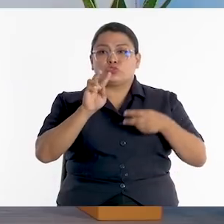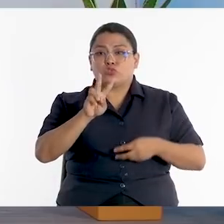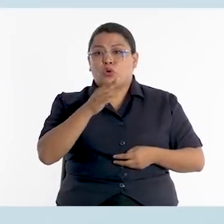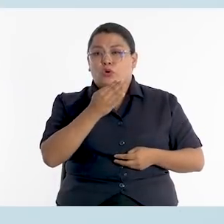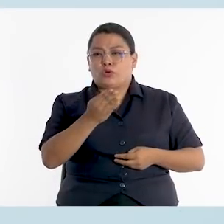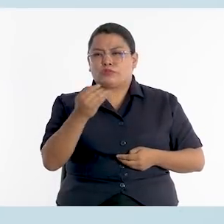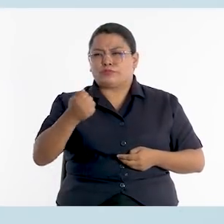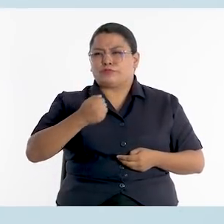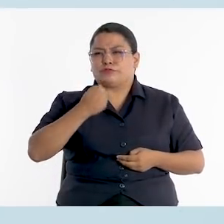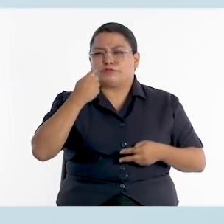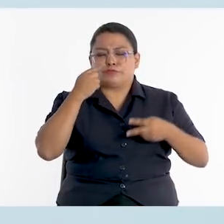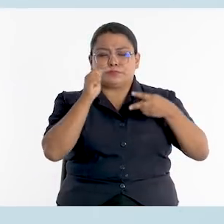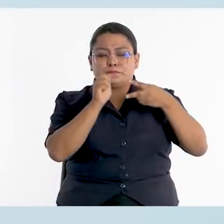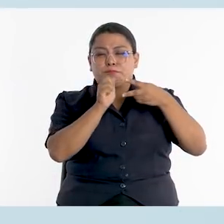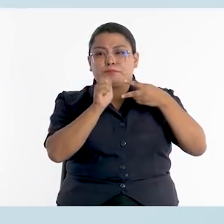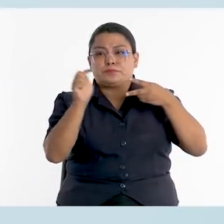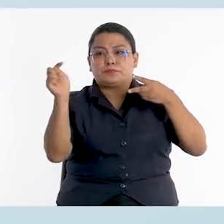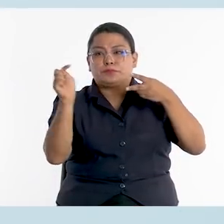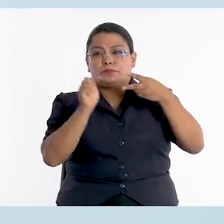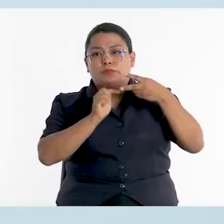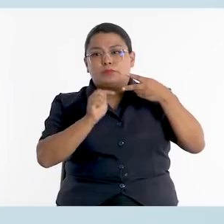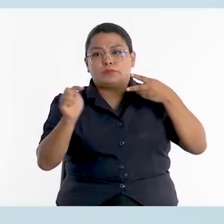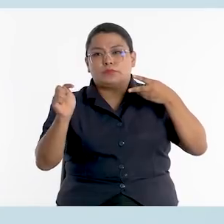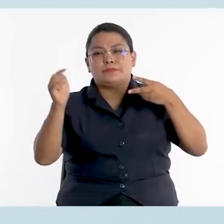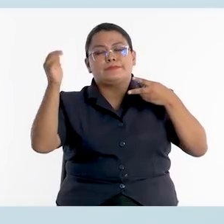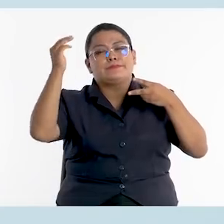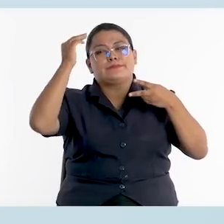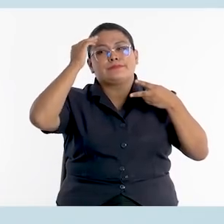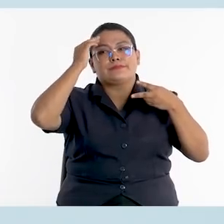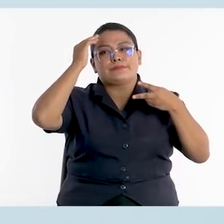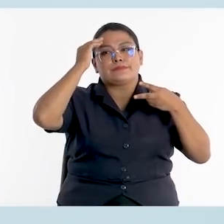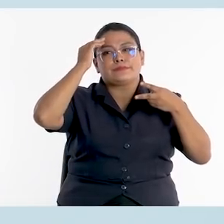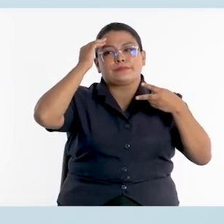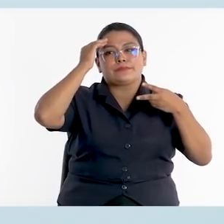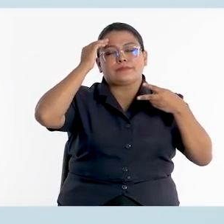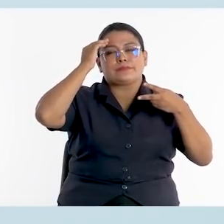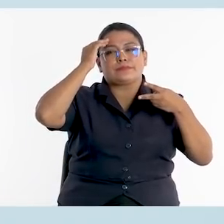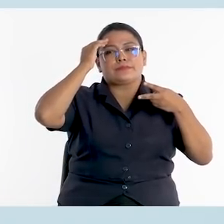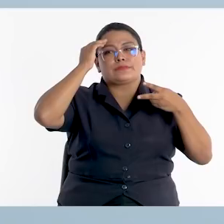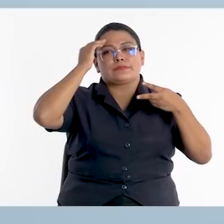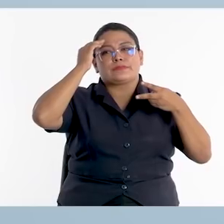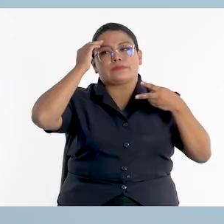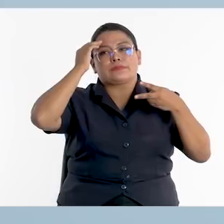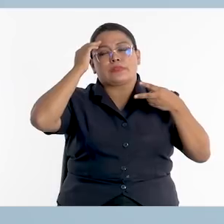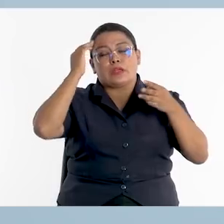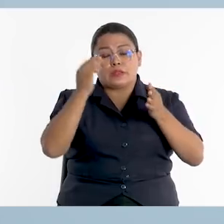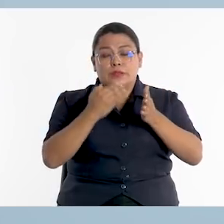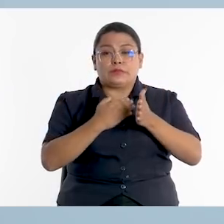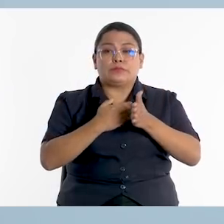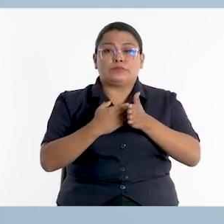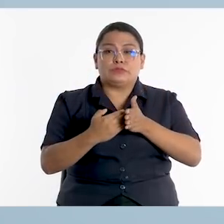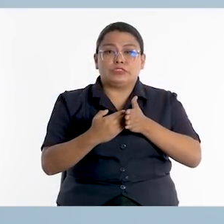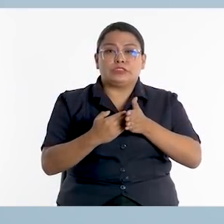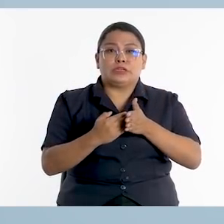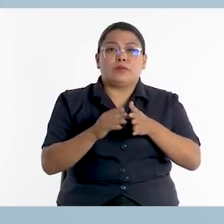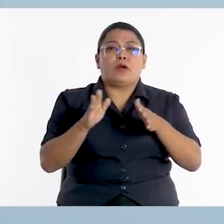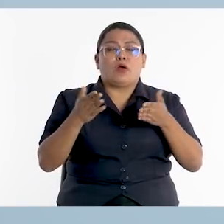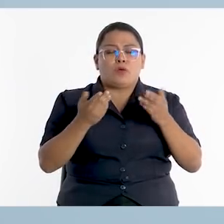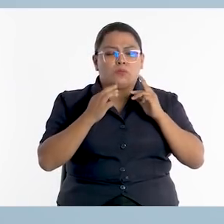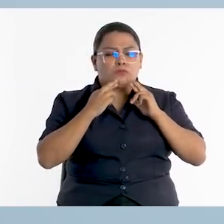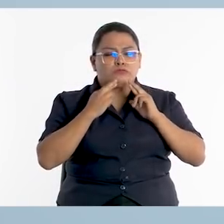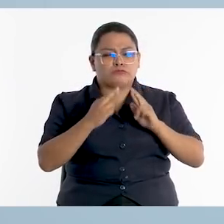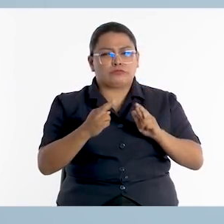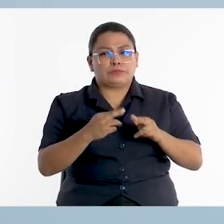cosas importantes. La primera es que podemos identificar o estimar desde el principio cómo va a ser